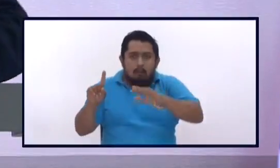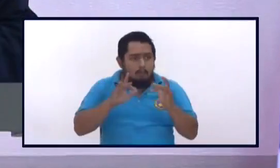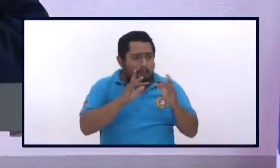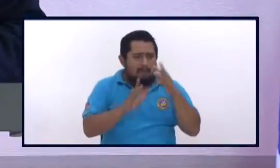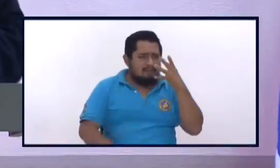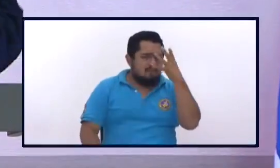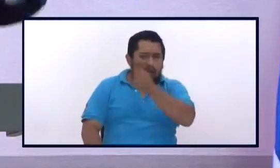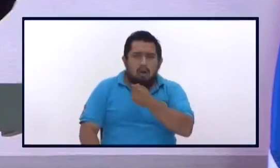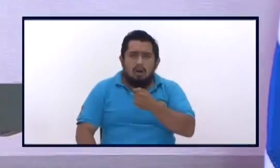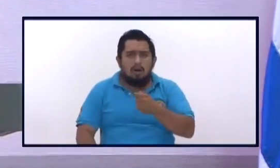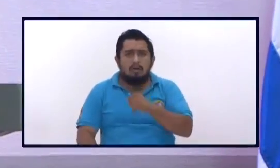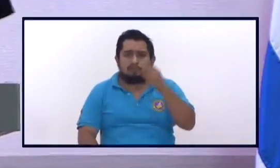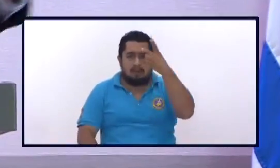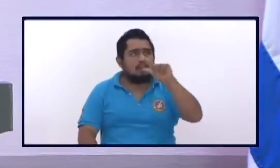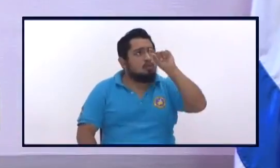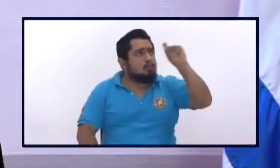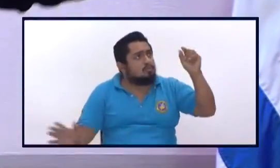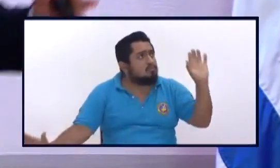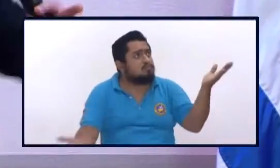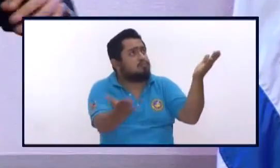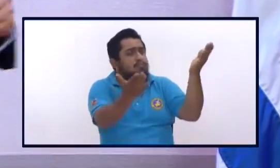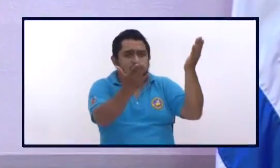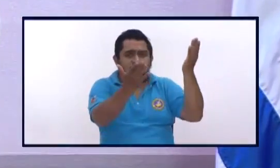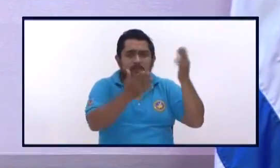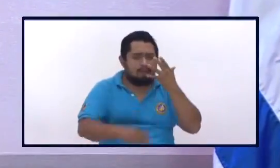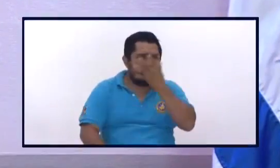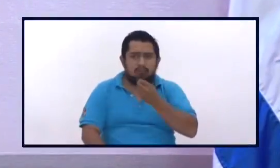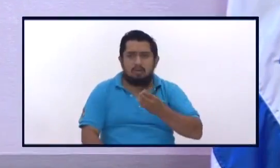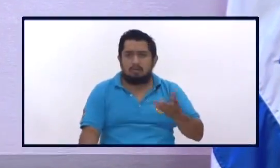sucedía que sucedía el nombre de dios era glorificado